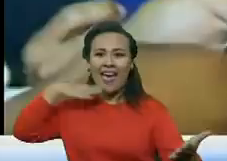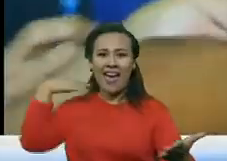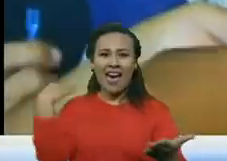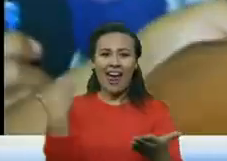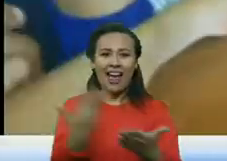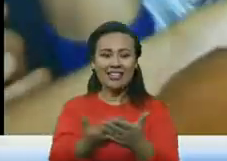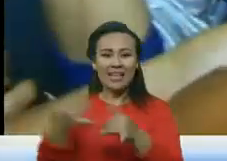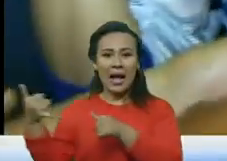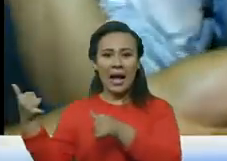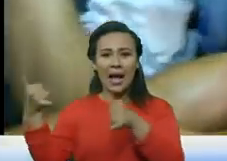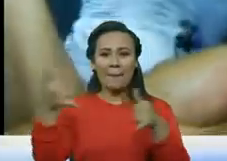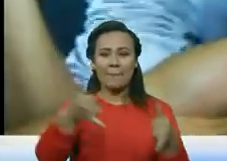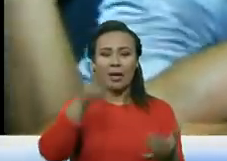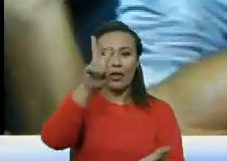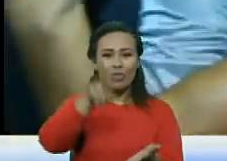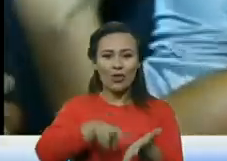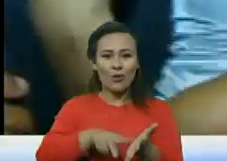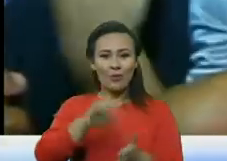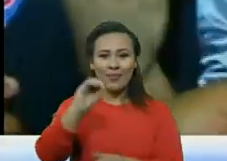gracias